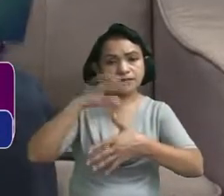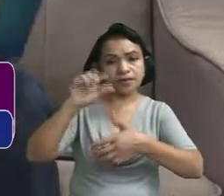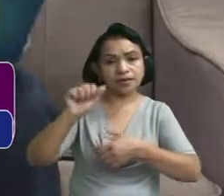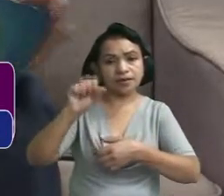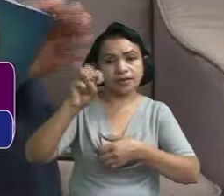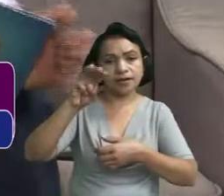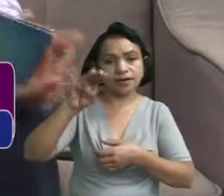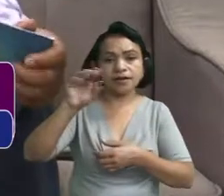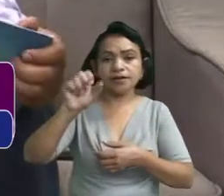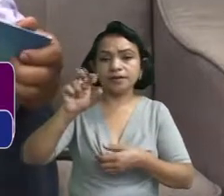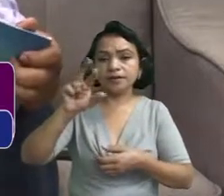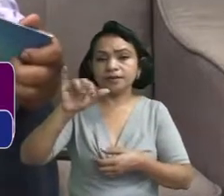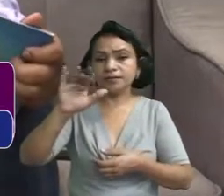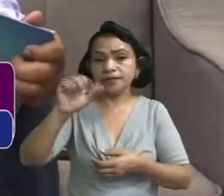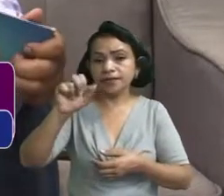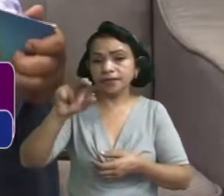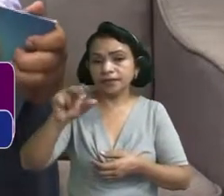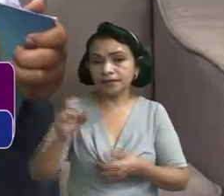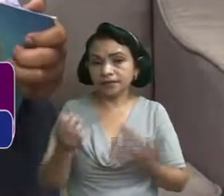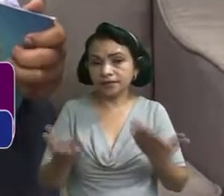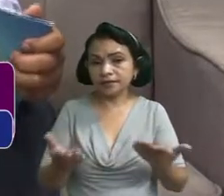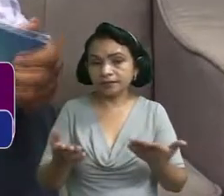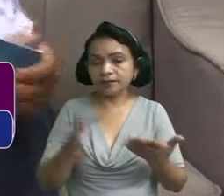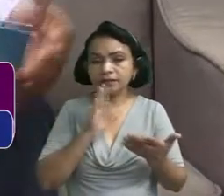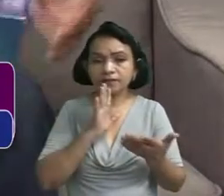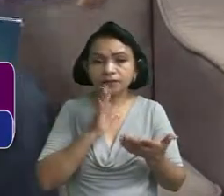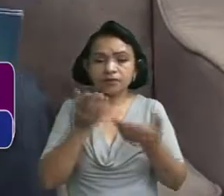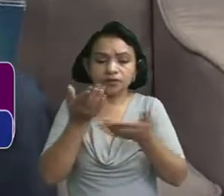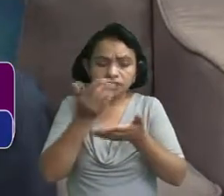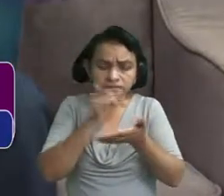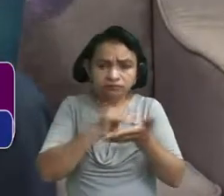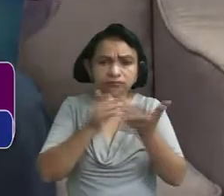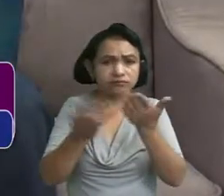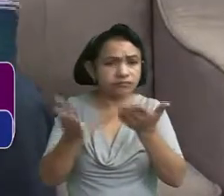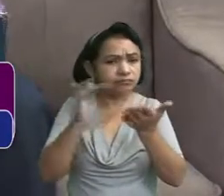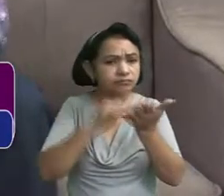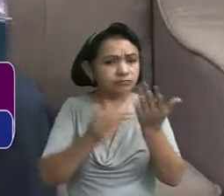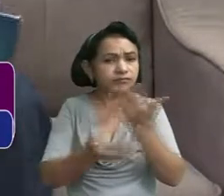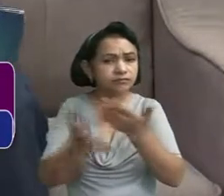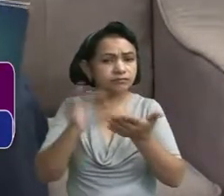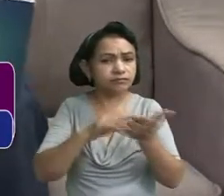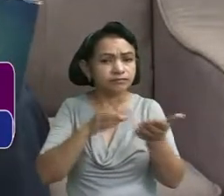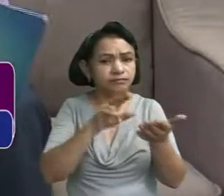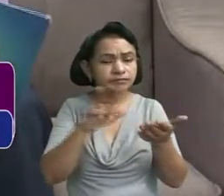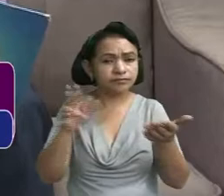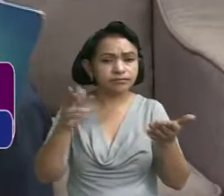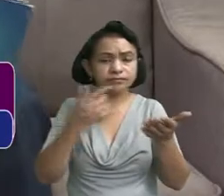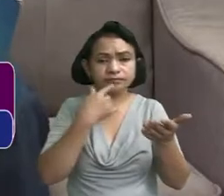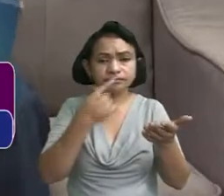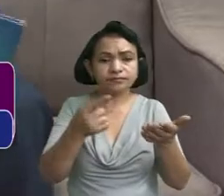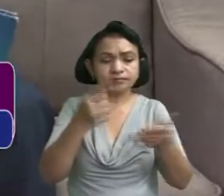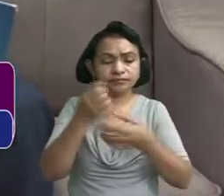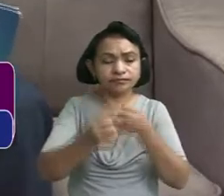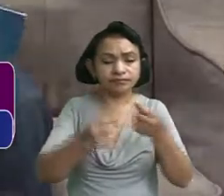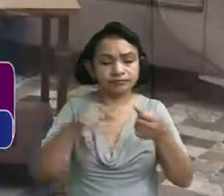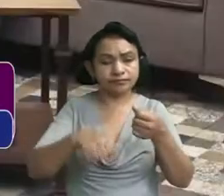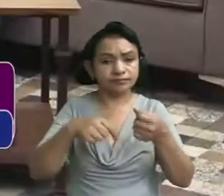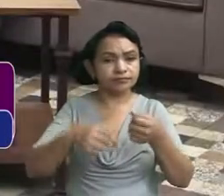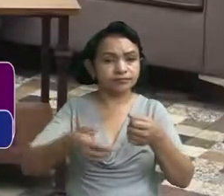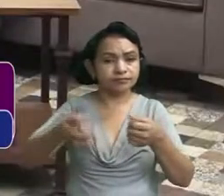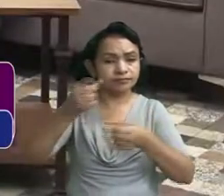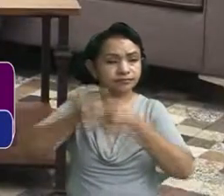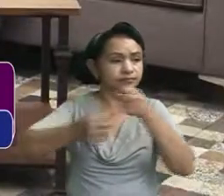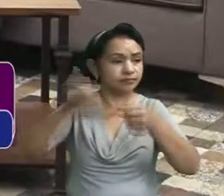de retórica lo que de vez en vez se plantea, y pareciese también un proceso como inverosímil en el siglo XXI, ver los hechos